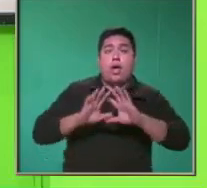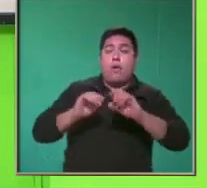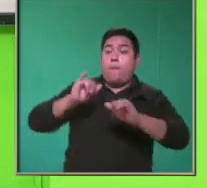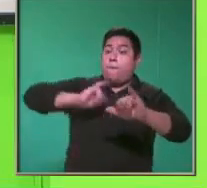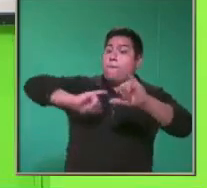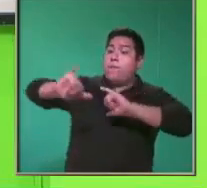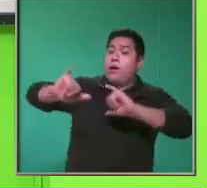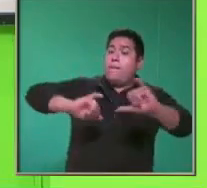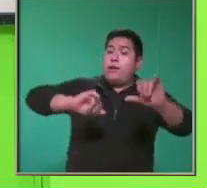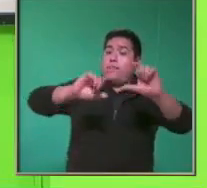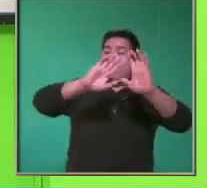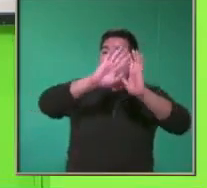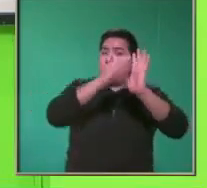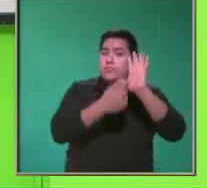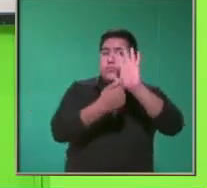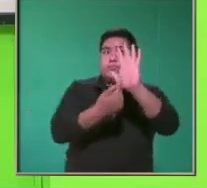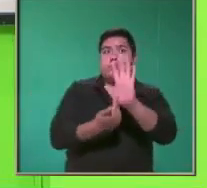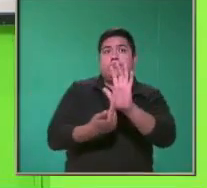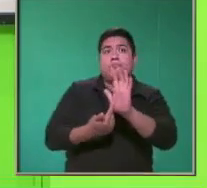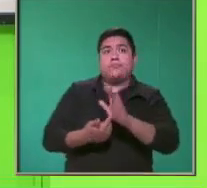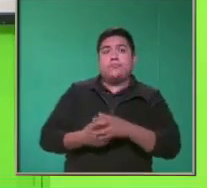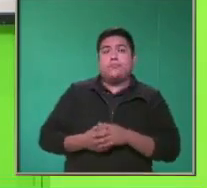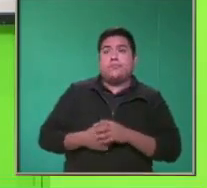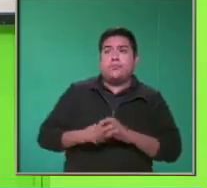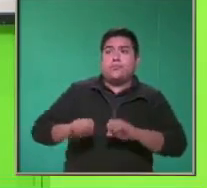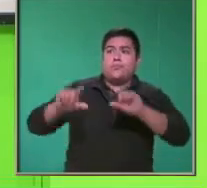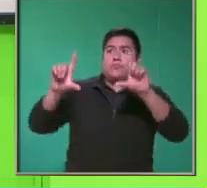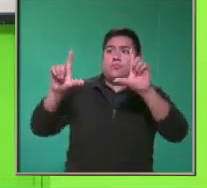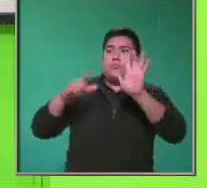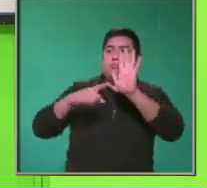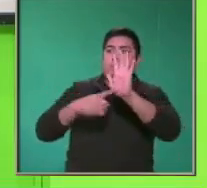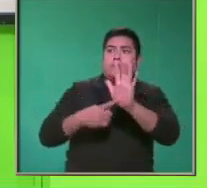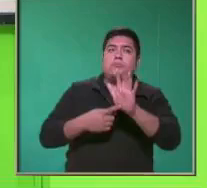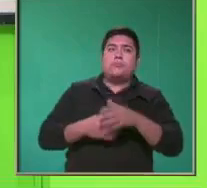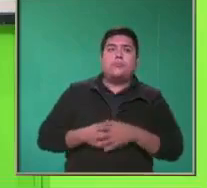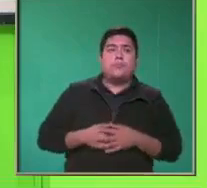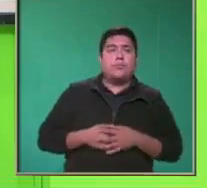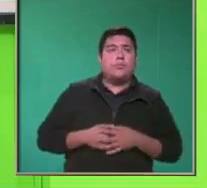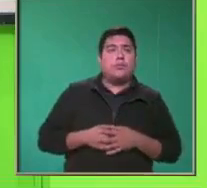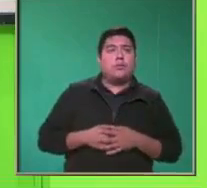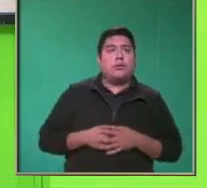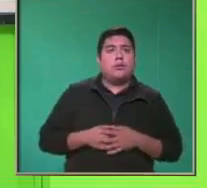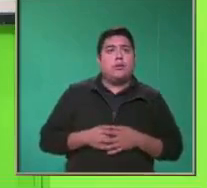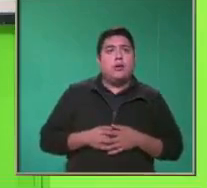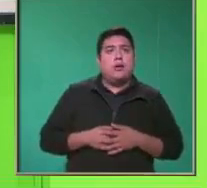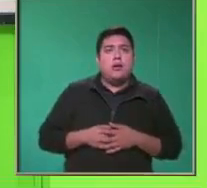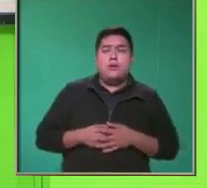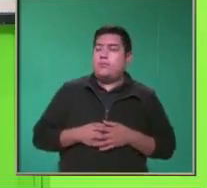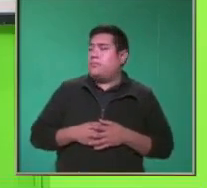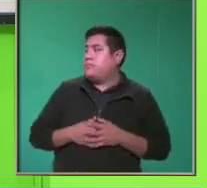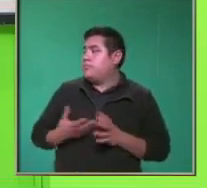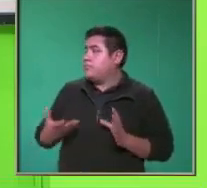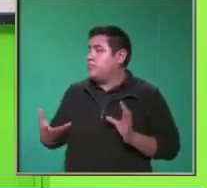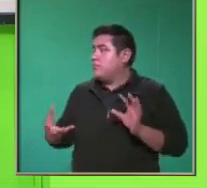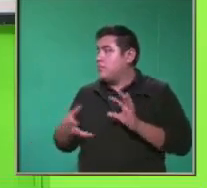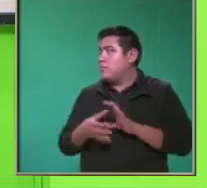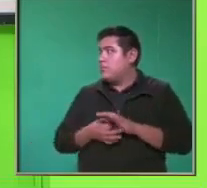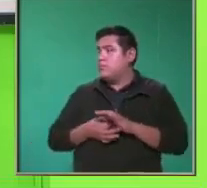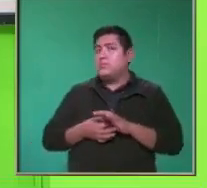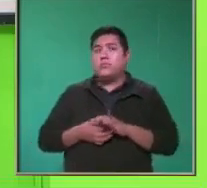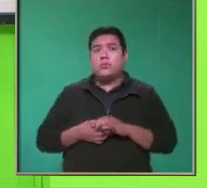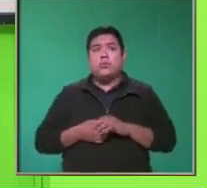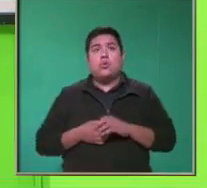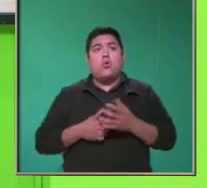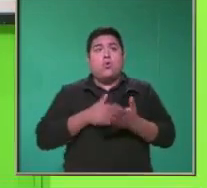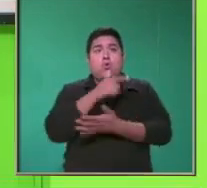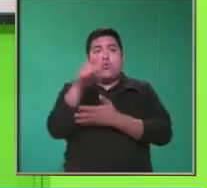mapa, que te voy a poner en pantalla, que ya está en pantalla atrás de mí, un mapa que tiene que ver precisamente con la posición